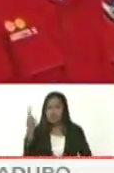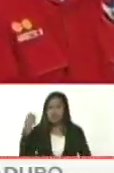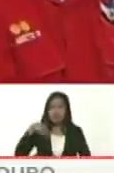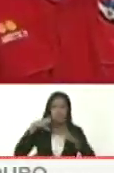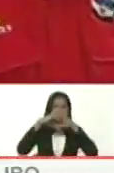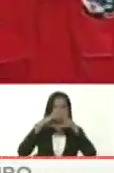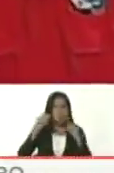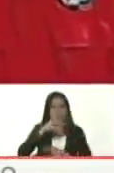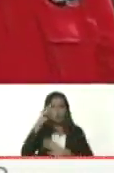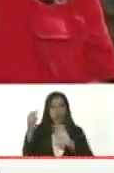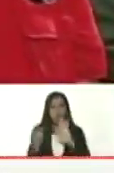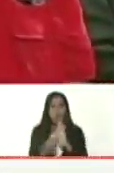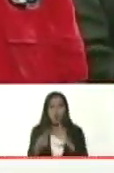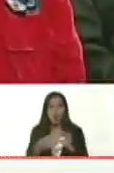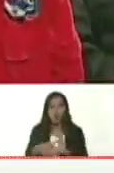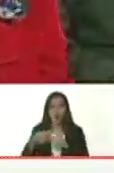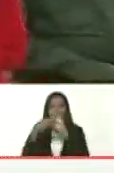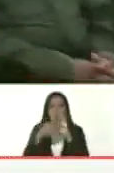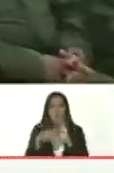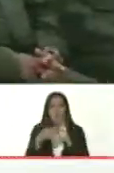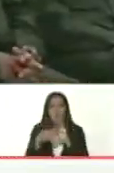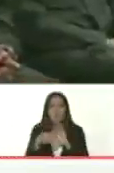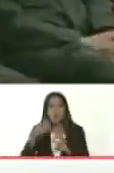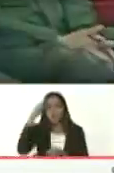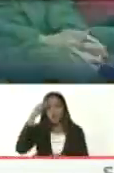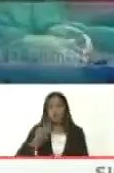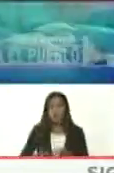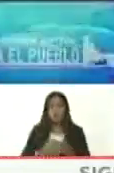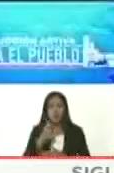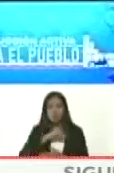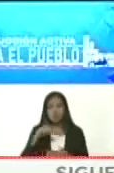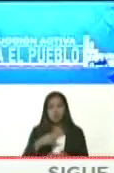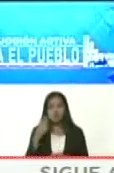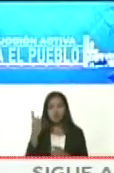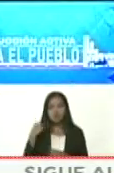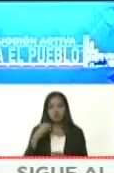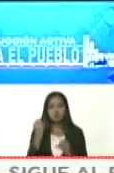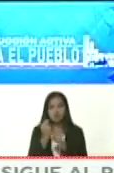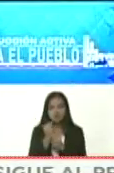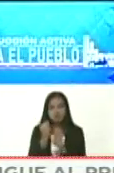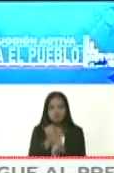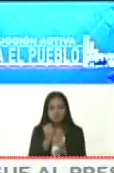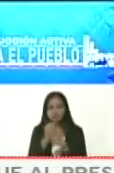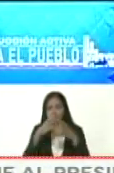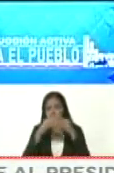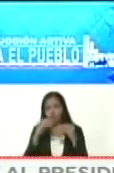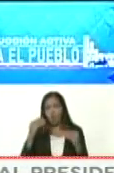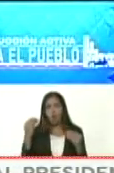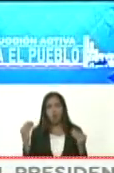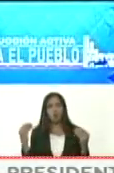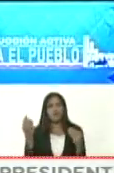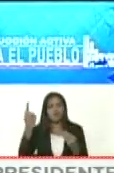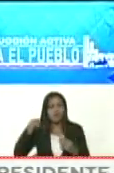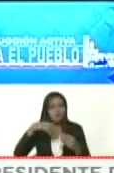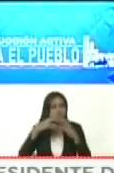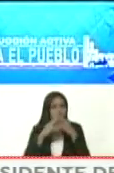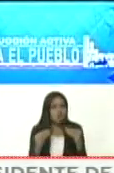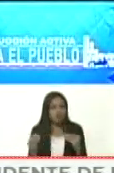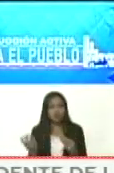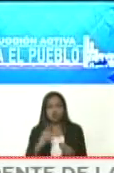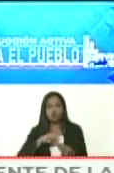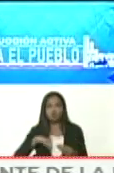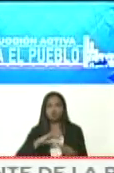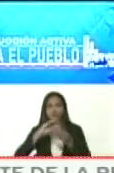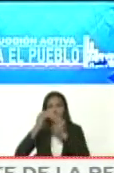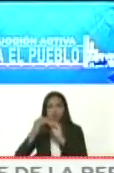todo, la unión cívico-militar. Lo tenemos todo, compañeros, compañeras. Por eso hay que ajustar todos los